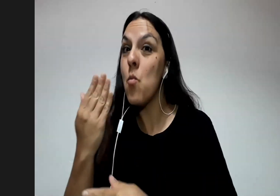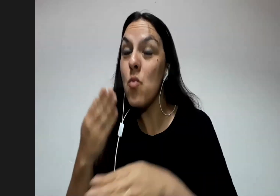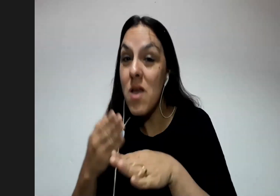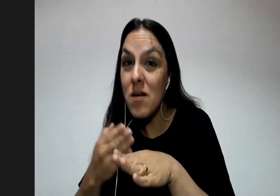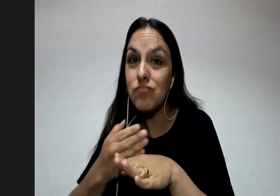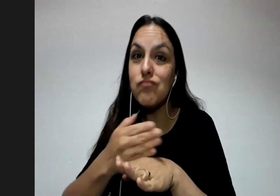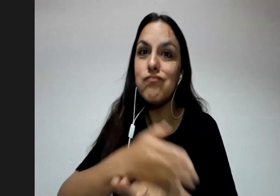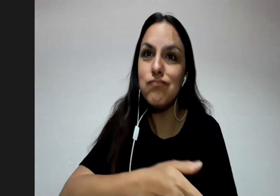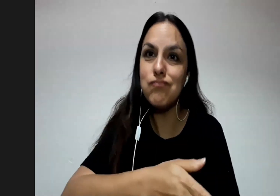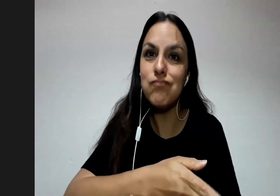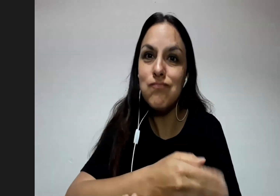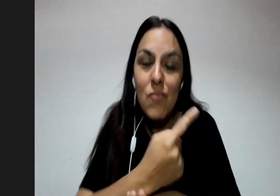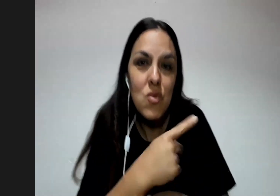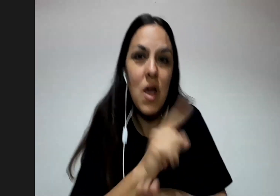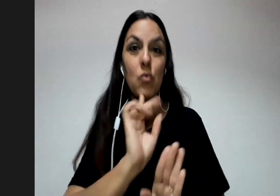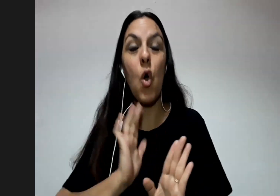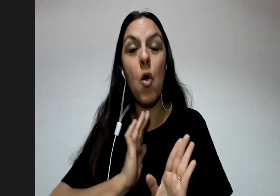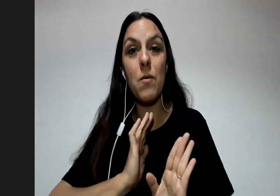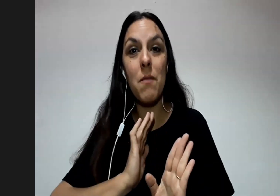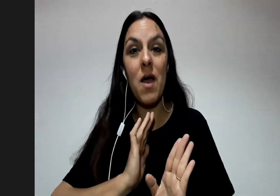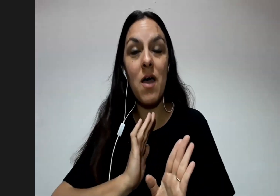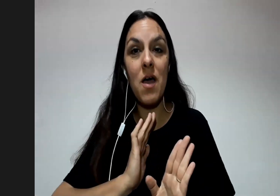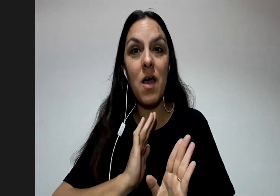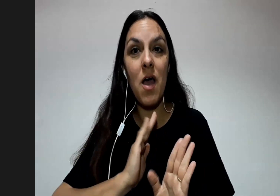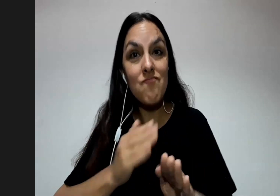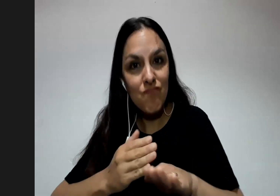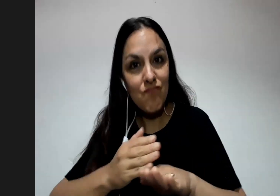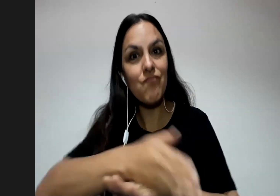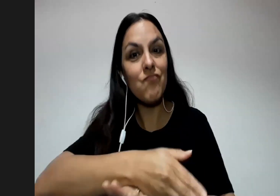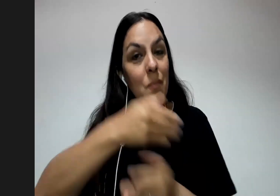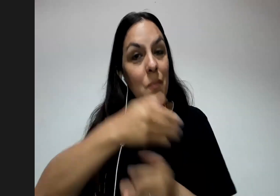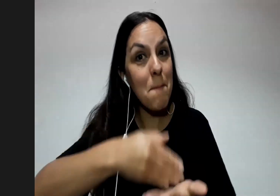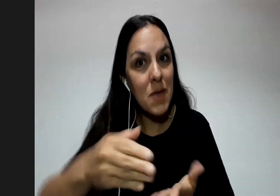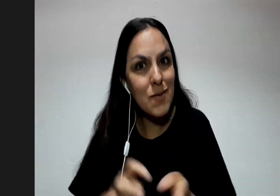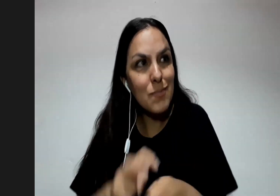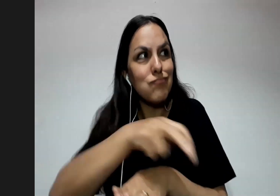desarrollarse autónomamente e ingresar autónomamente en el micro.